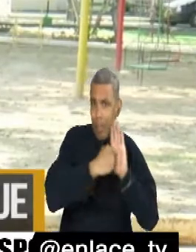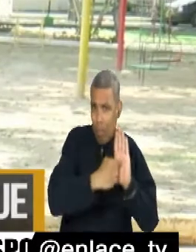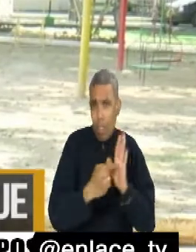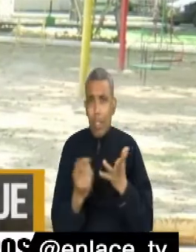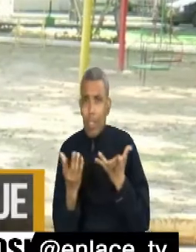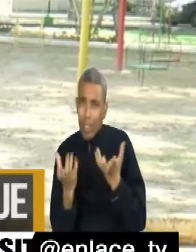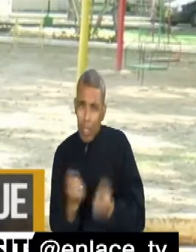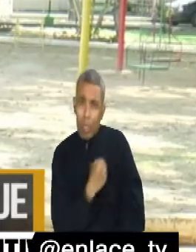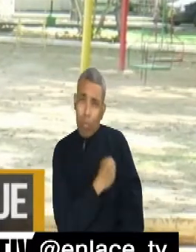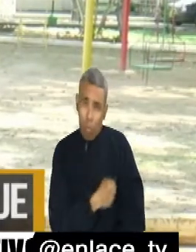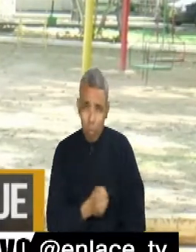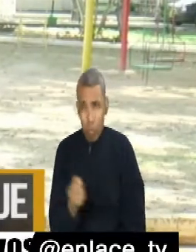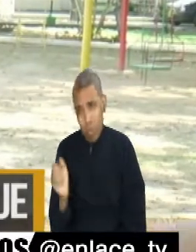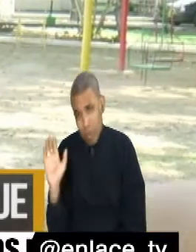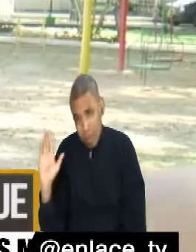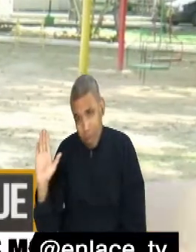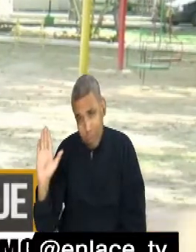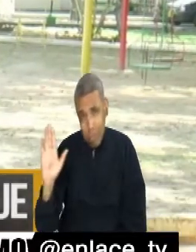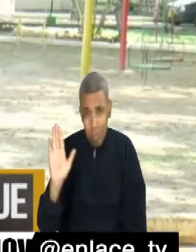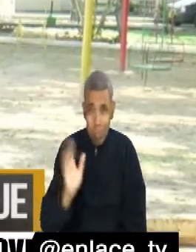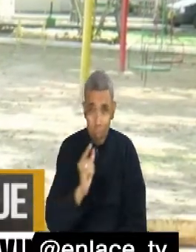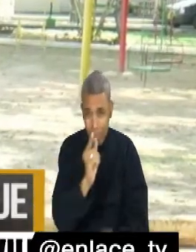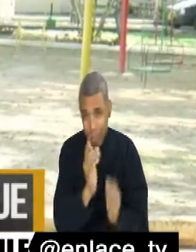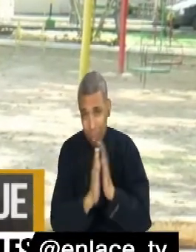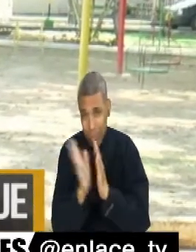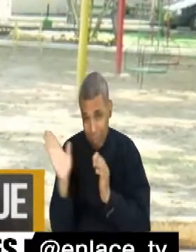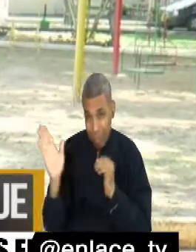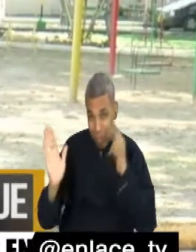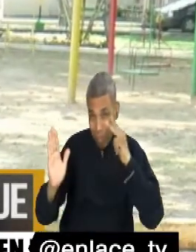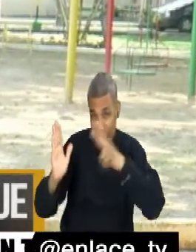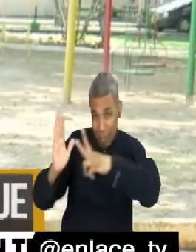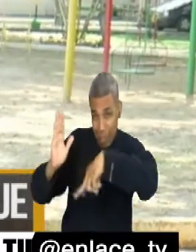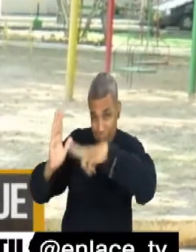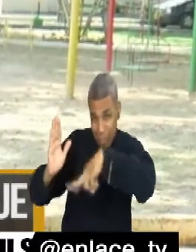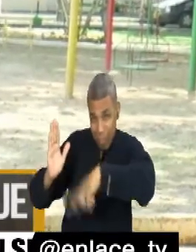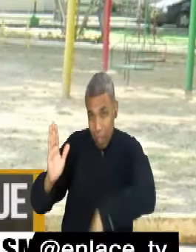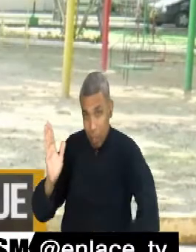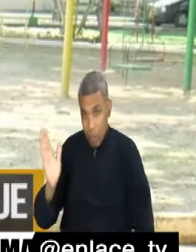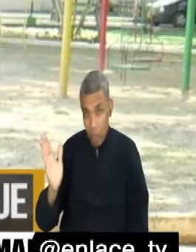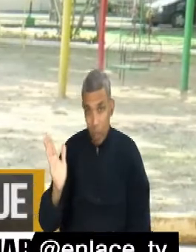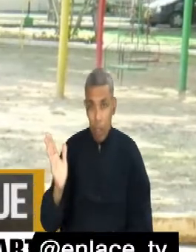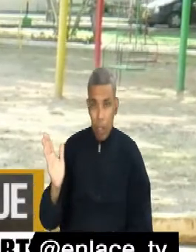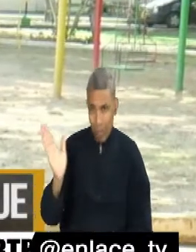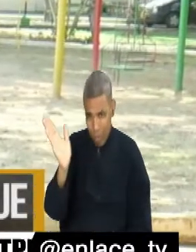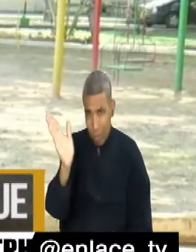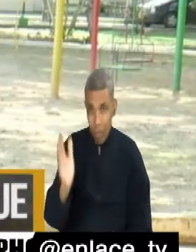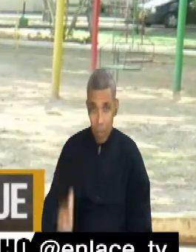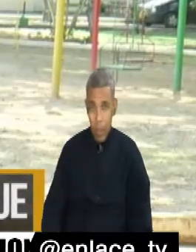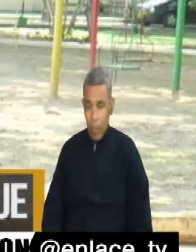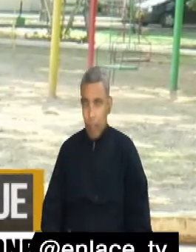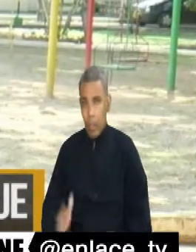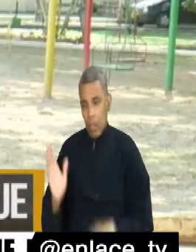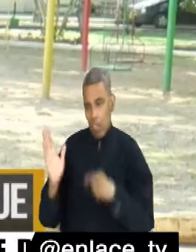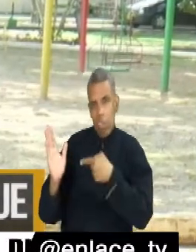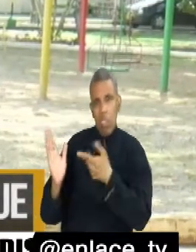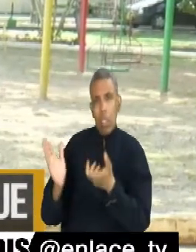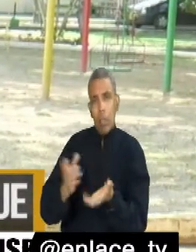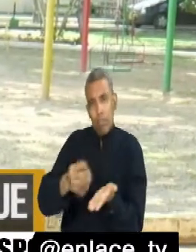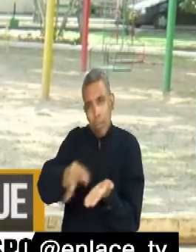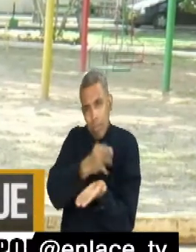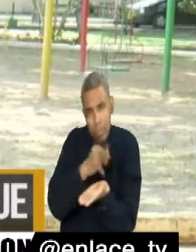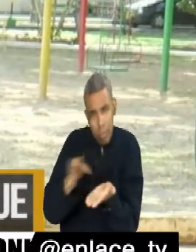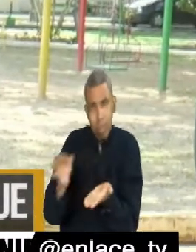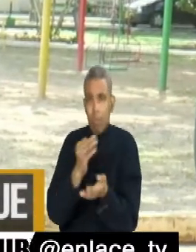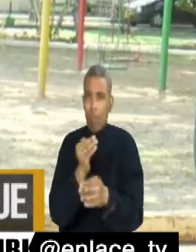para que, o sea, personas lo leen, y cómo es la, para que da una moneda,